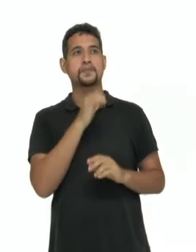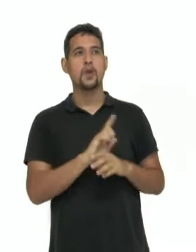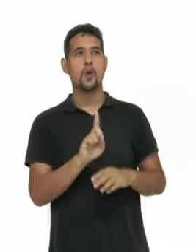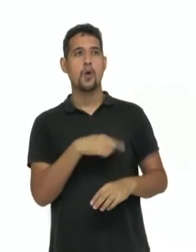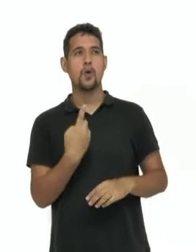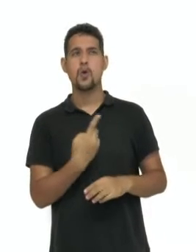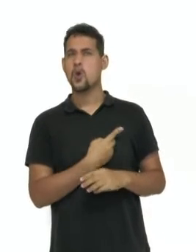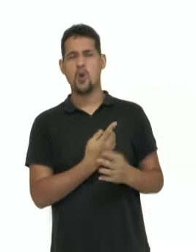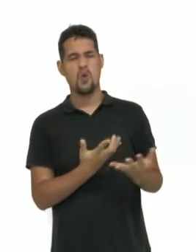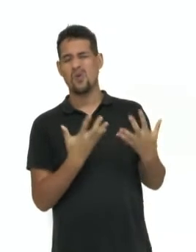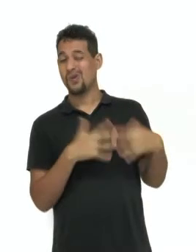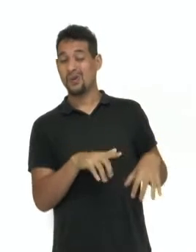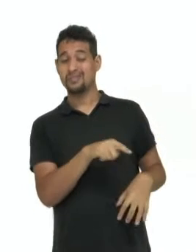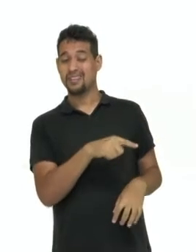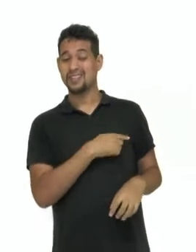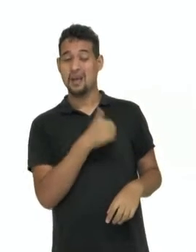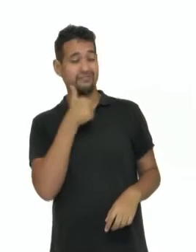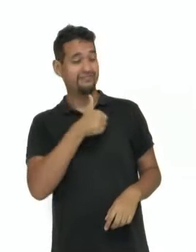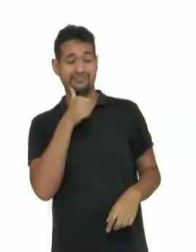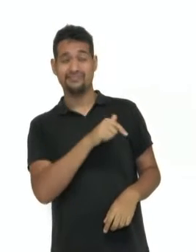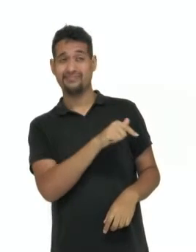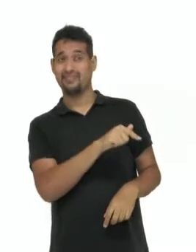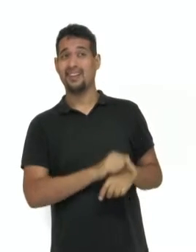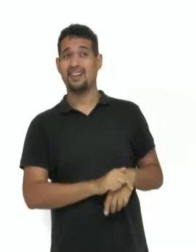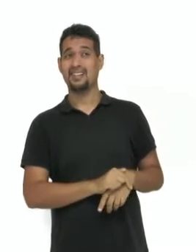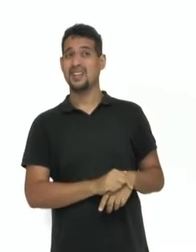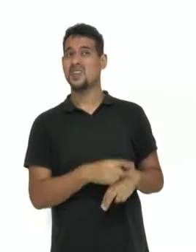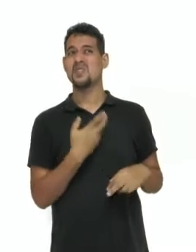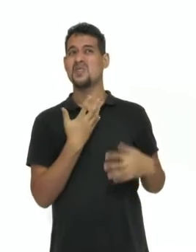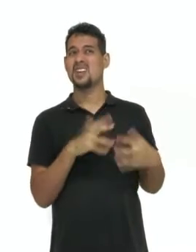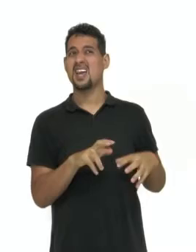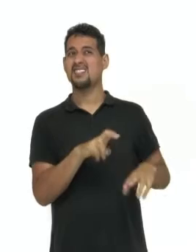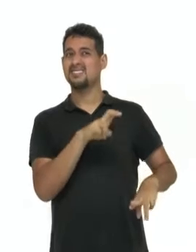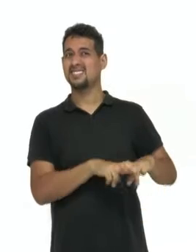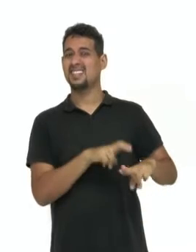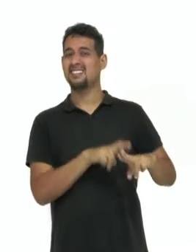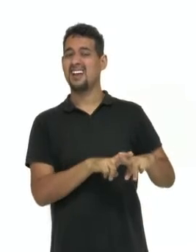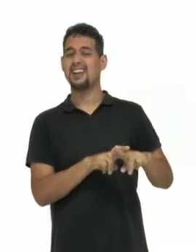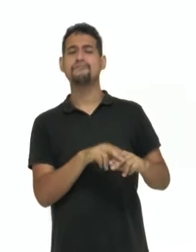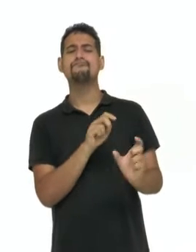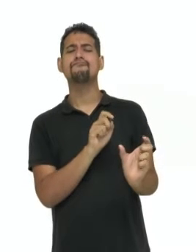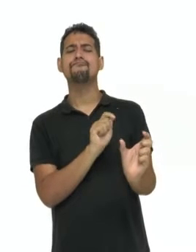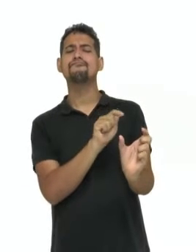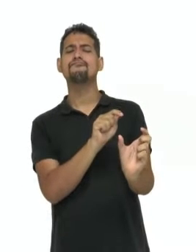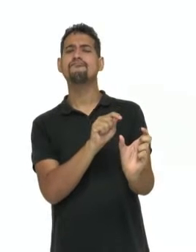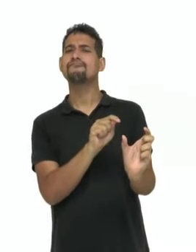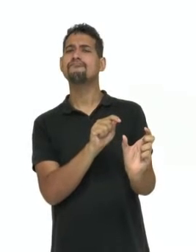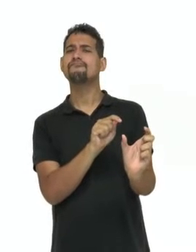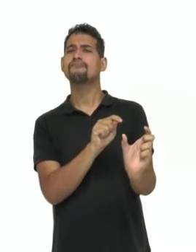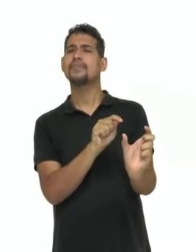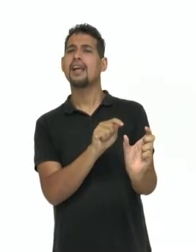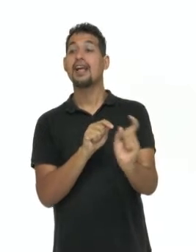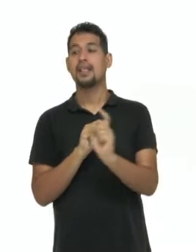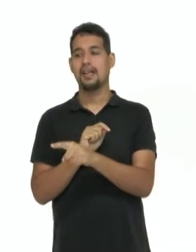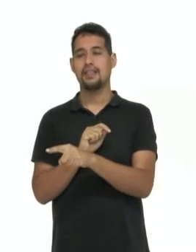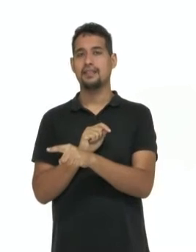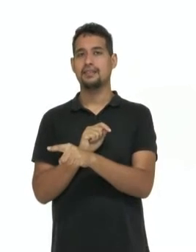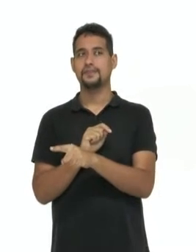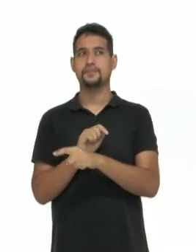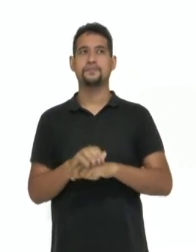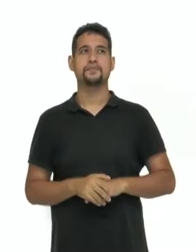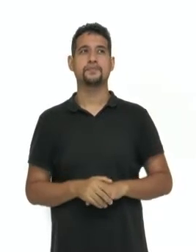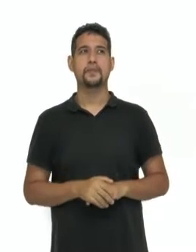quiero sentarme, espacio, ella. Mi casa está muy espacio,